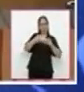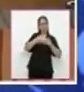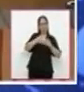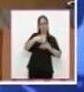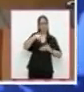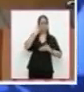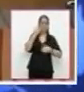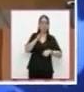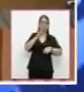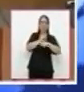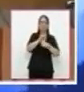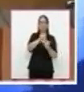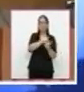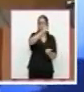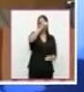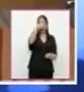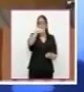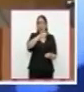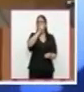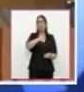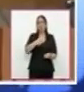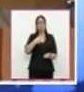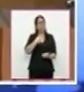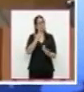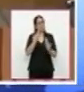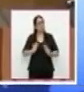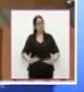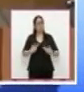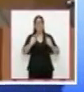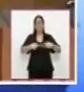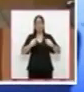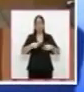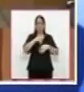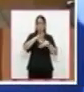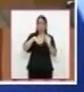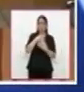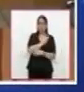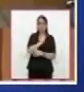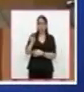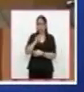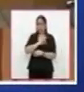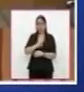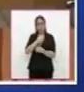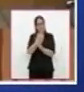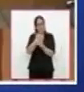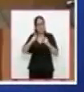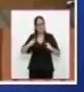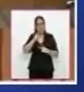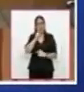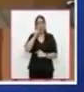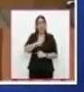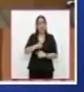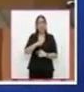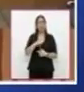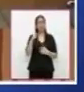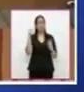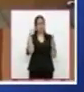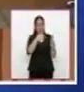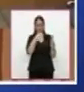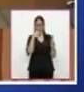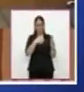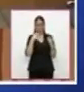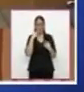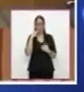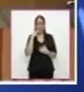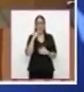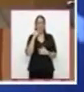intentar pues que tuviéramos acceso a toda la documentación que necesitábamos para confirmar que lo que nos reportaban era